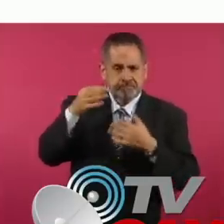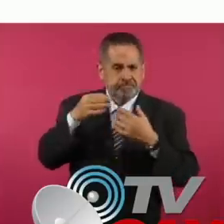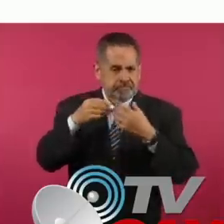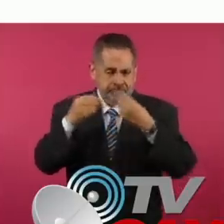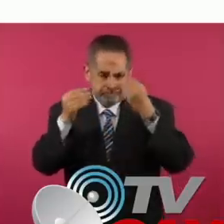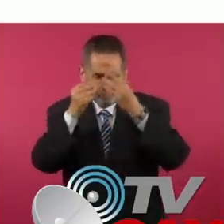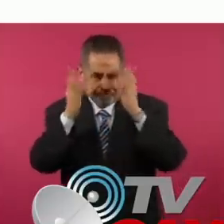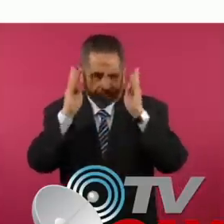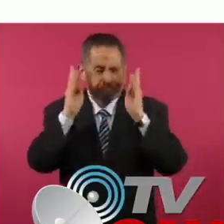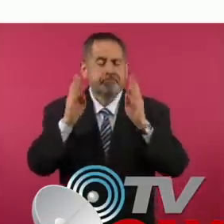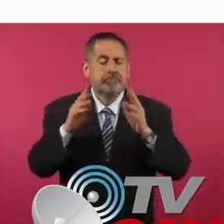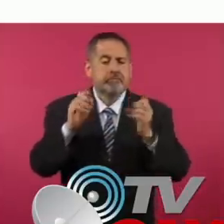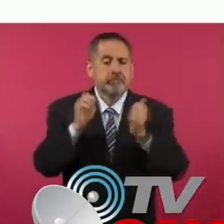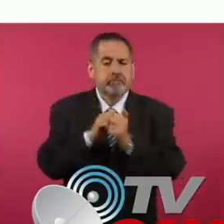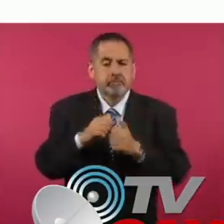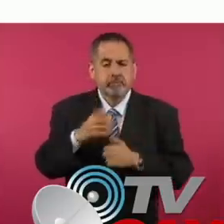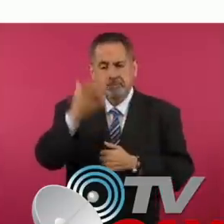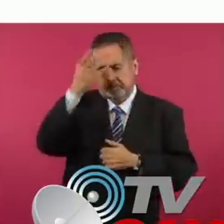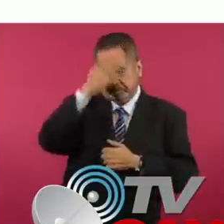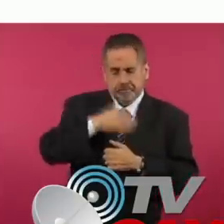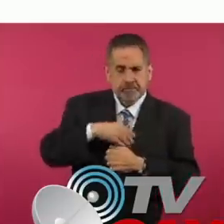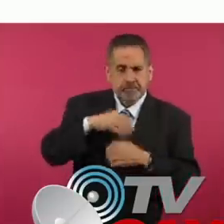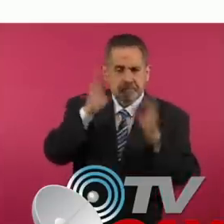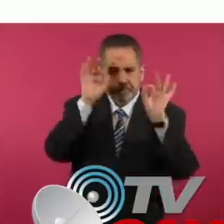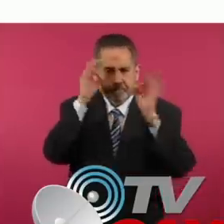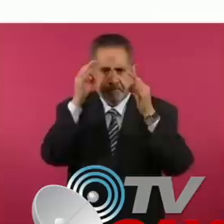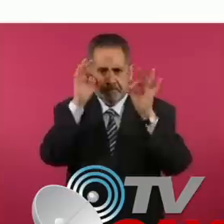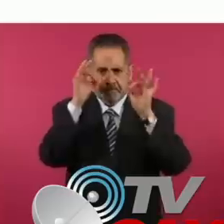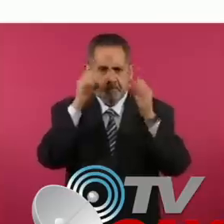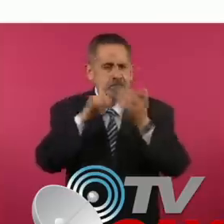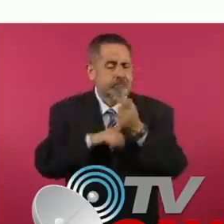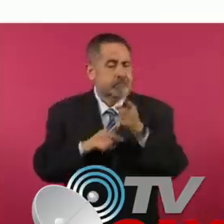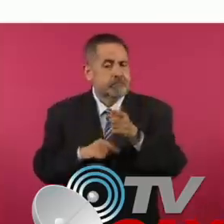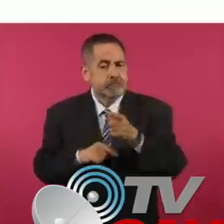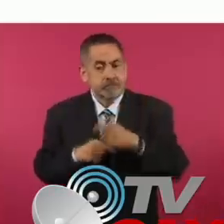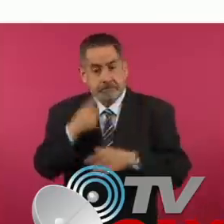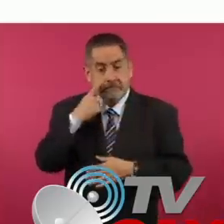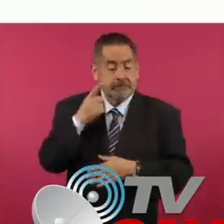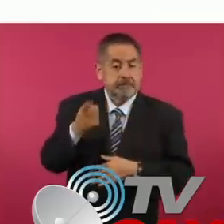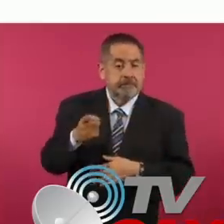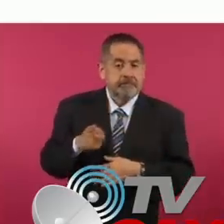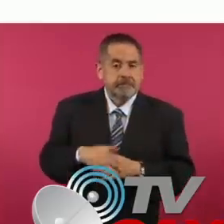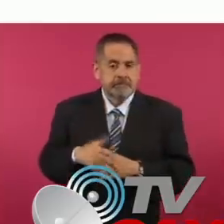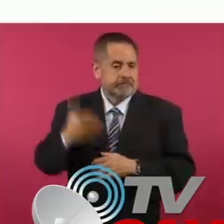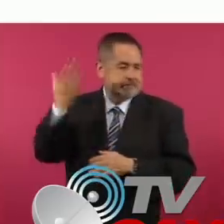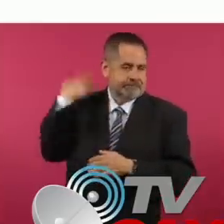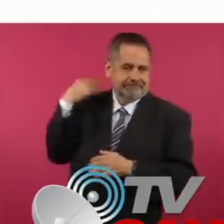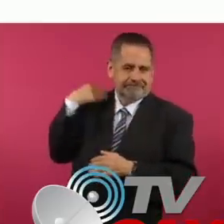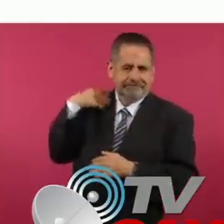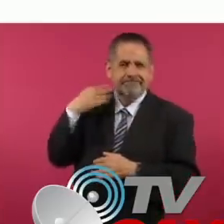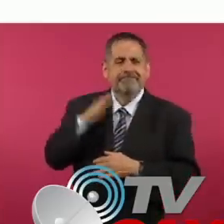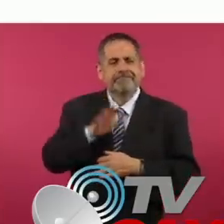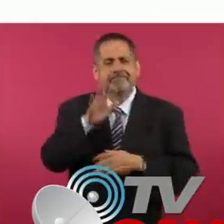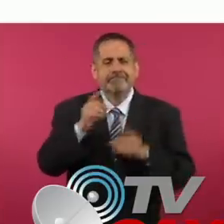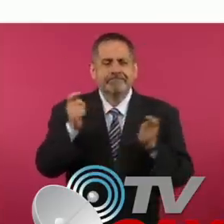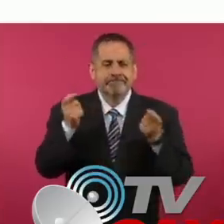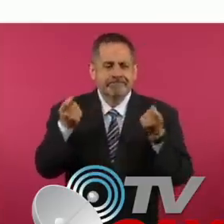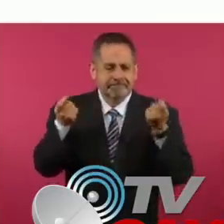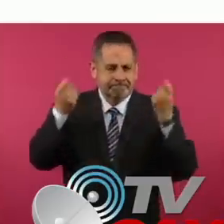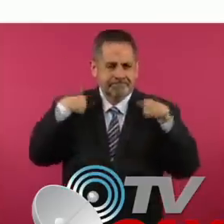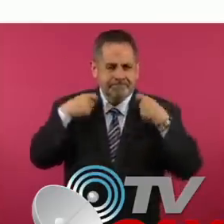una cabeza de lechuza pueden ustedes observar en su espalda una suerte de capa